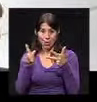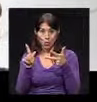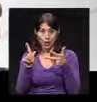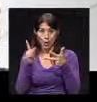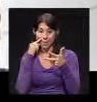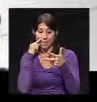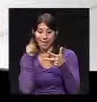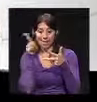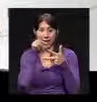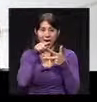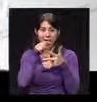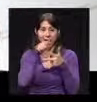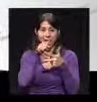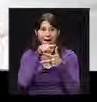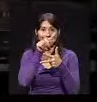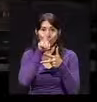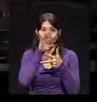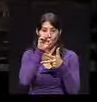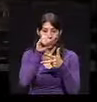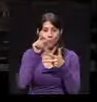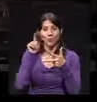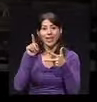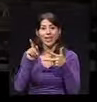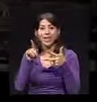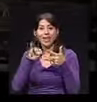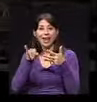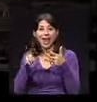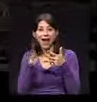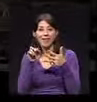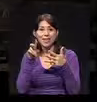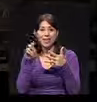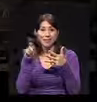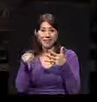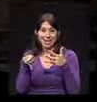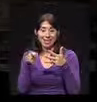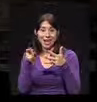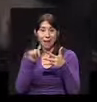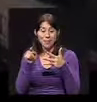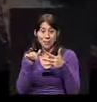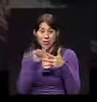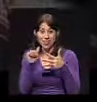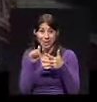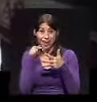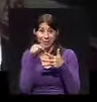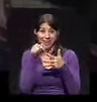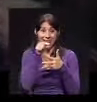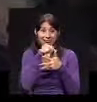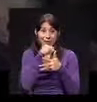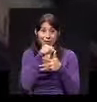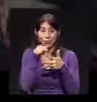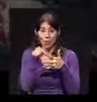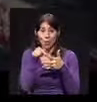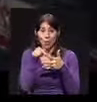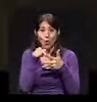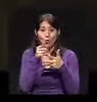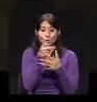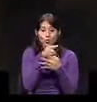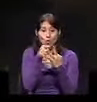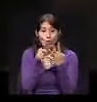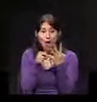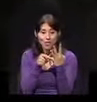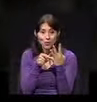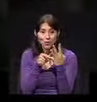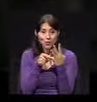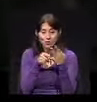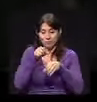Javier Luque, padre de Antonio, y Javier Pitillas, amigo y entrenador de Gerardo, los cuatro recorren el Camino de Santiago en